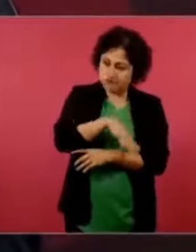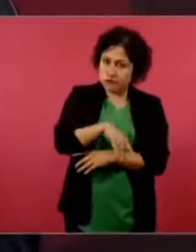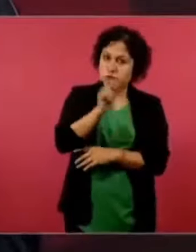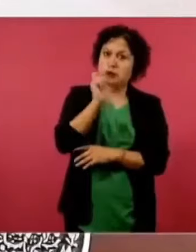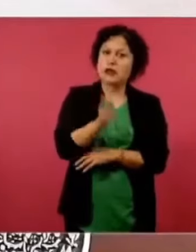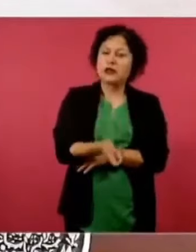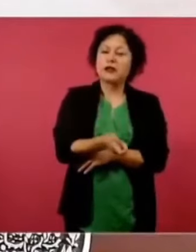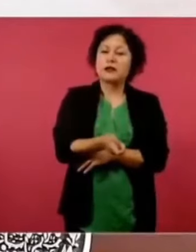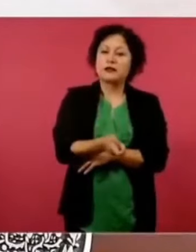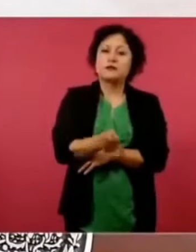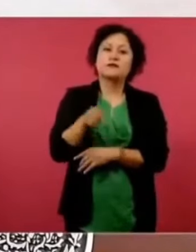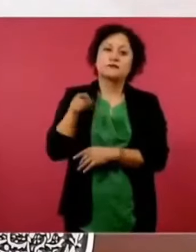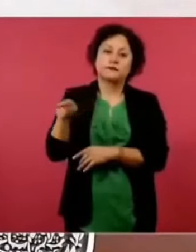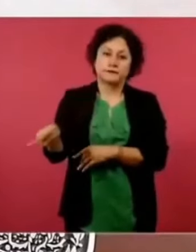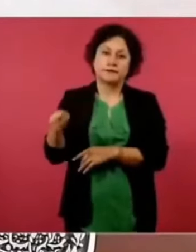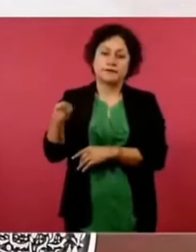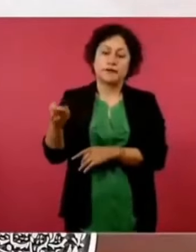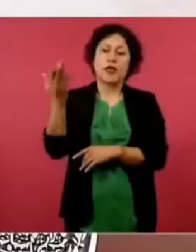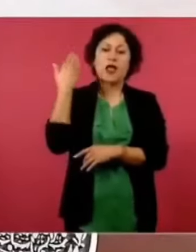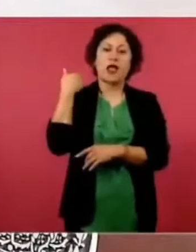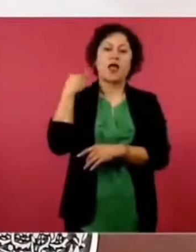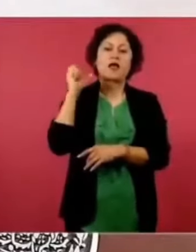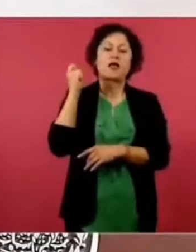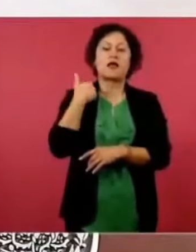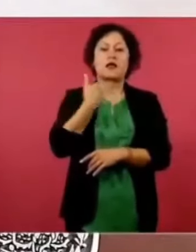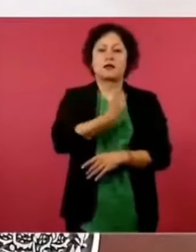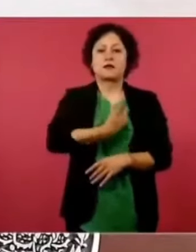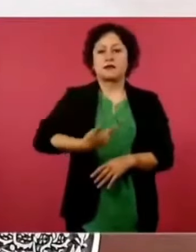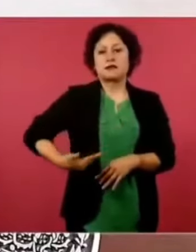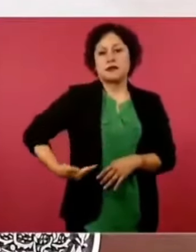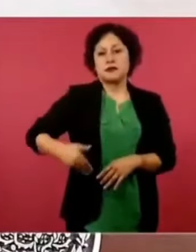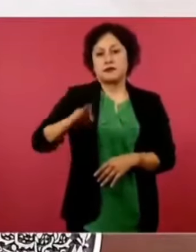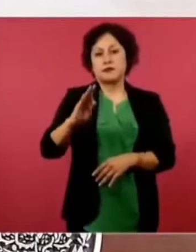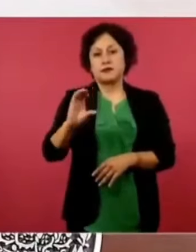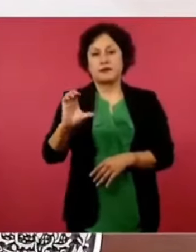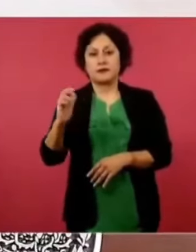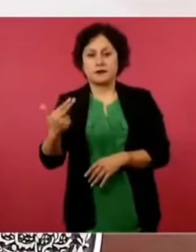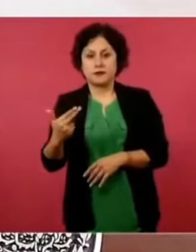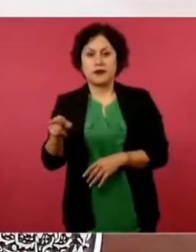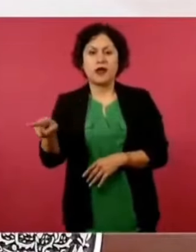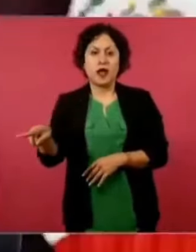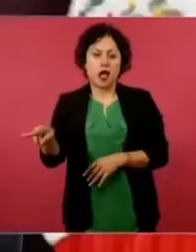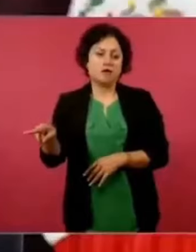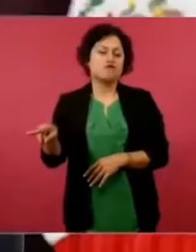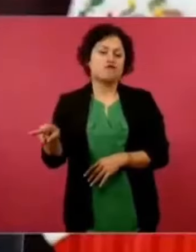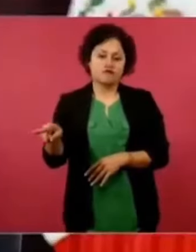en el gobierno de Calderón